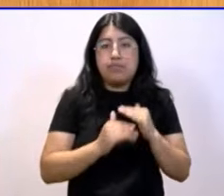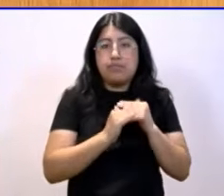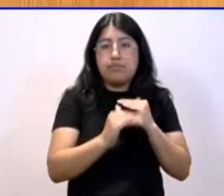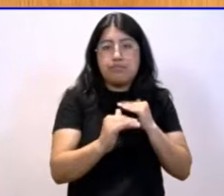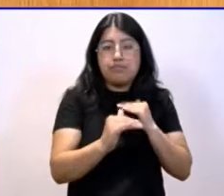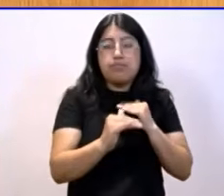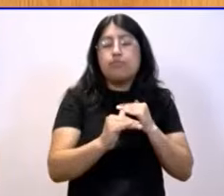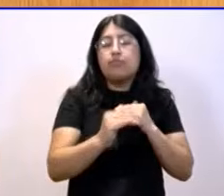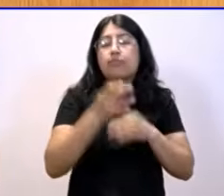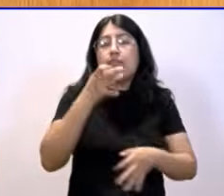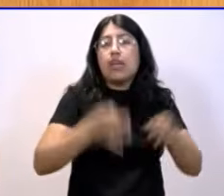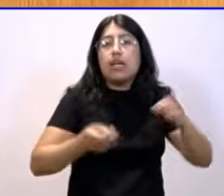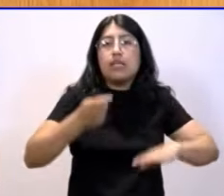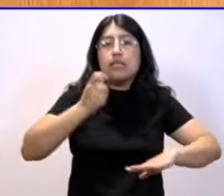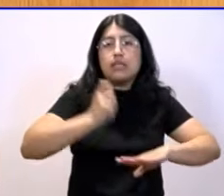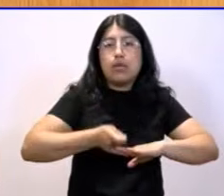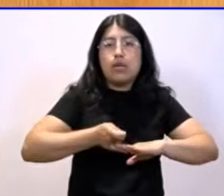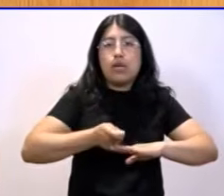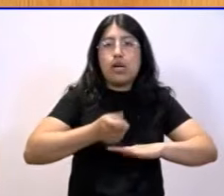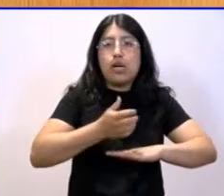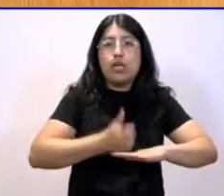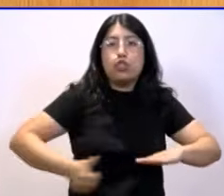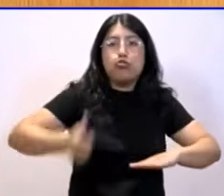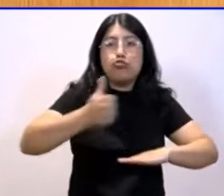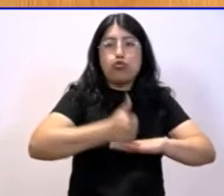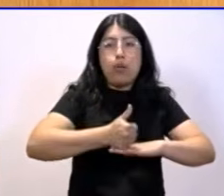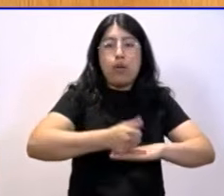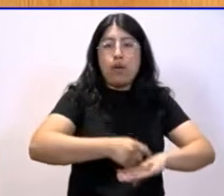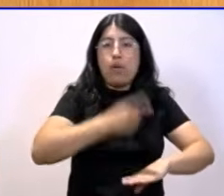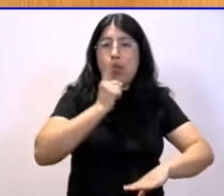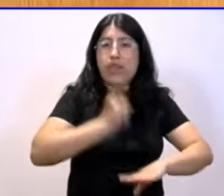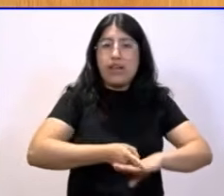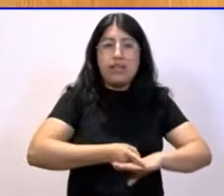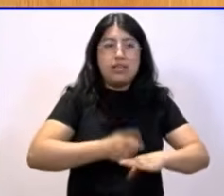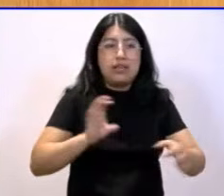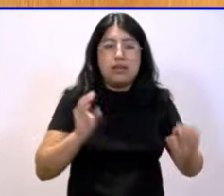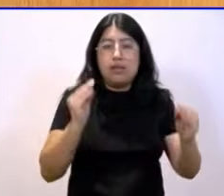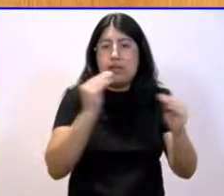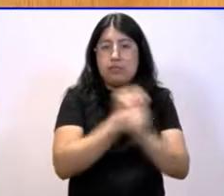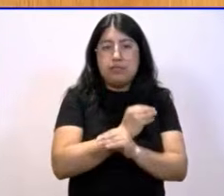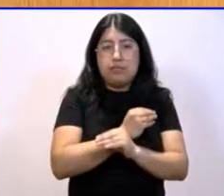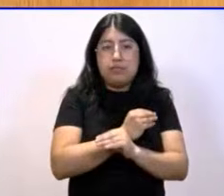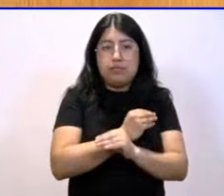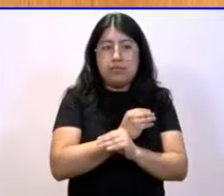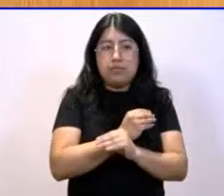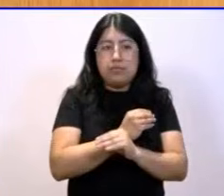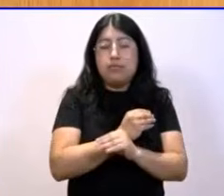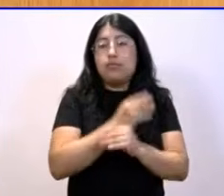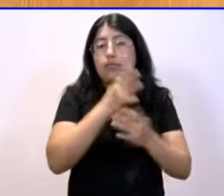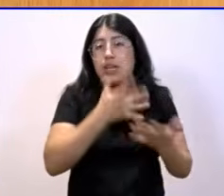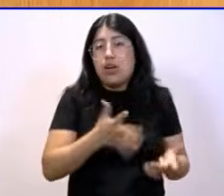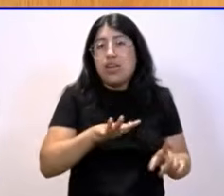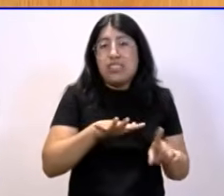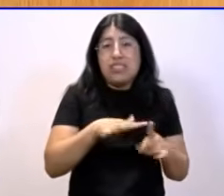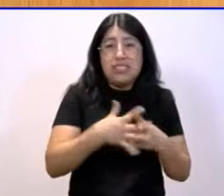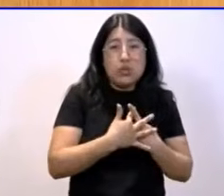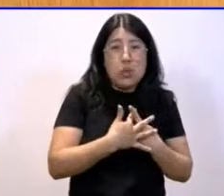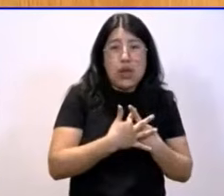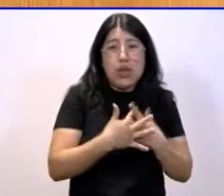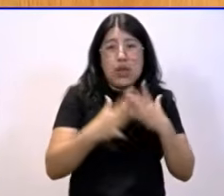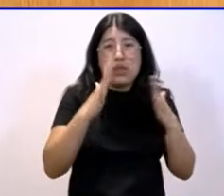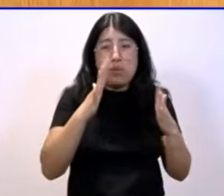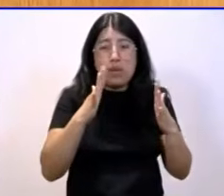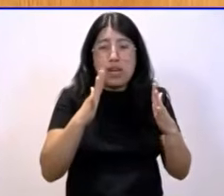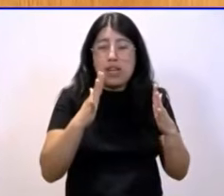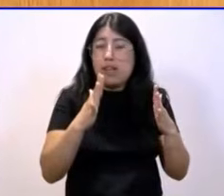Tribunal Supremo no son compatibles con la directiva y no palían la situación de fraude de ley en la que se encuentran los trabajadores temporales españoles. Eso